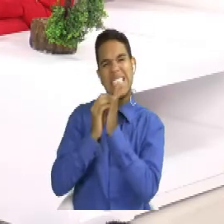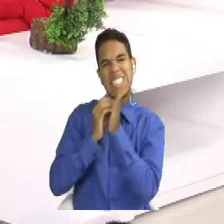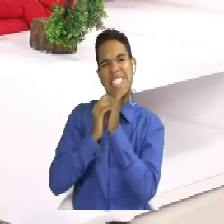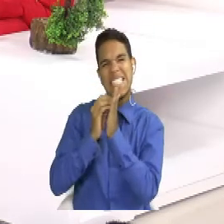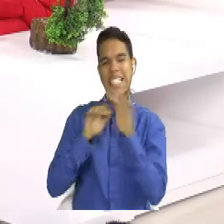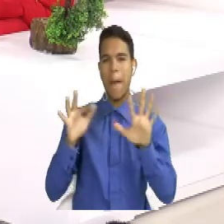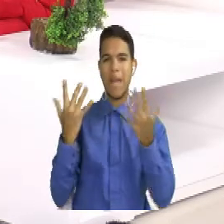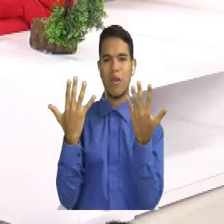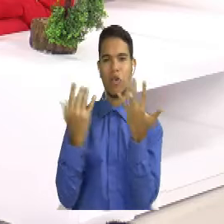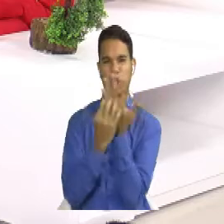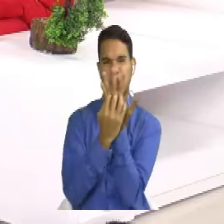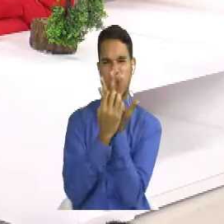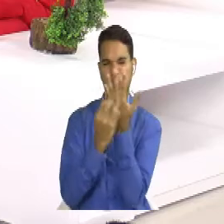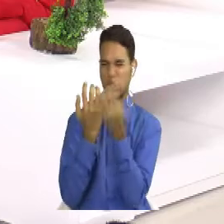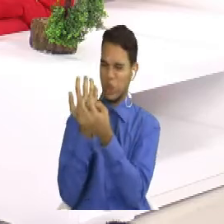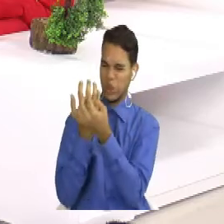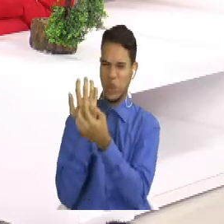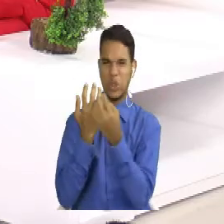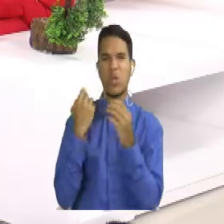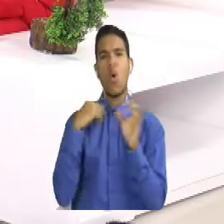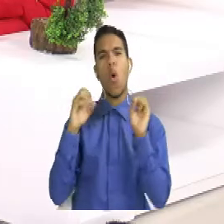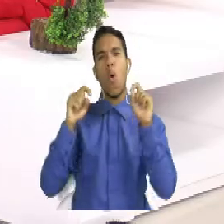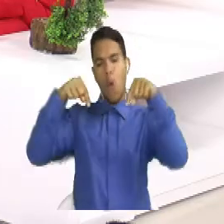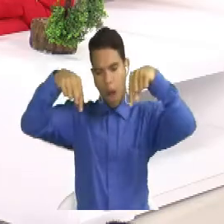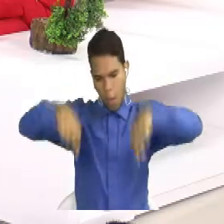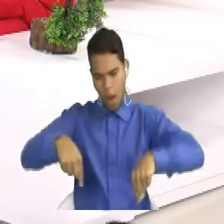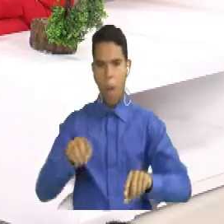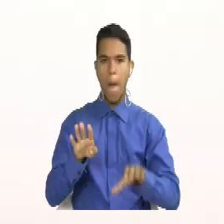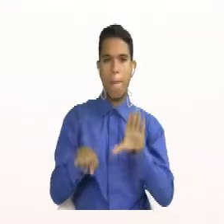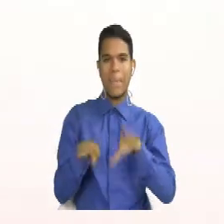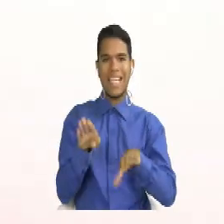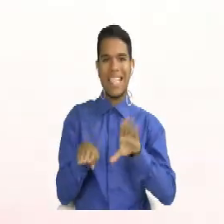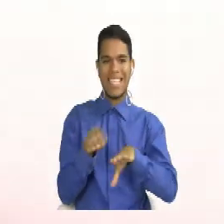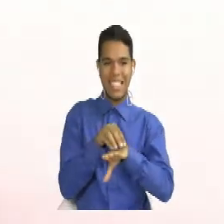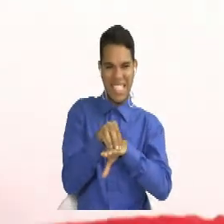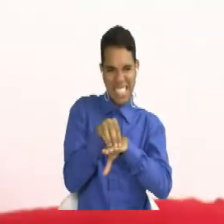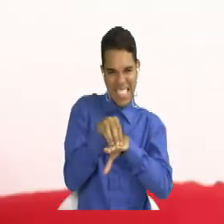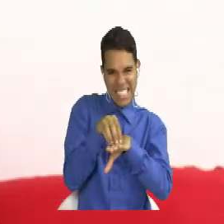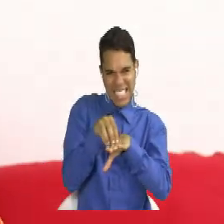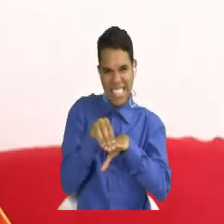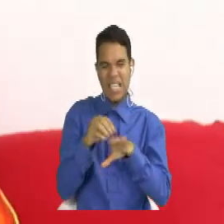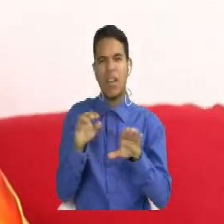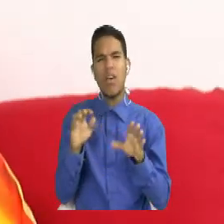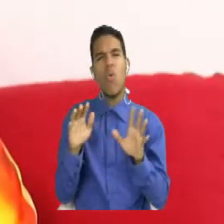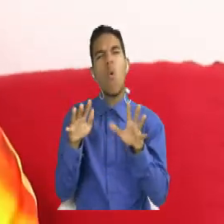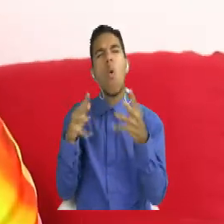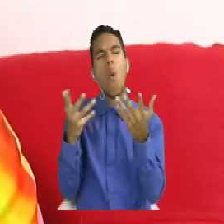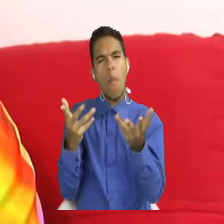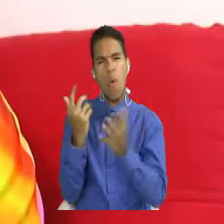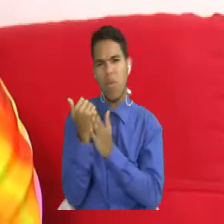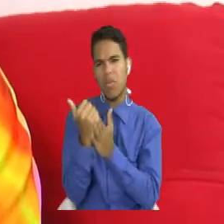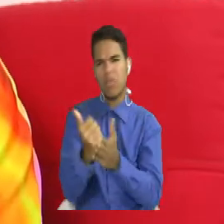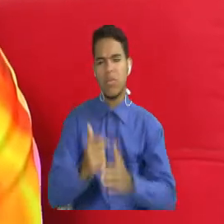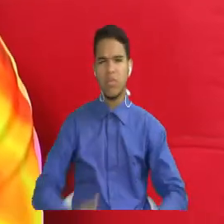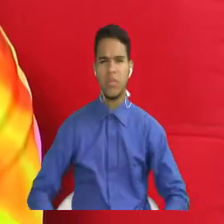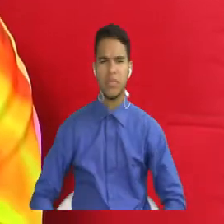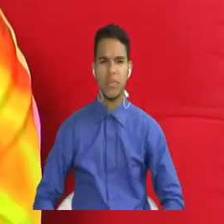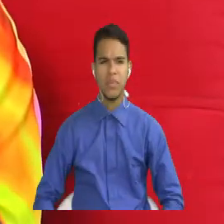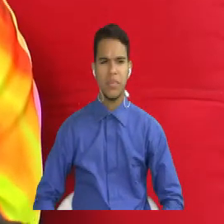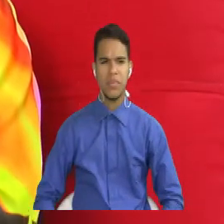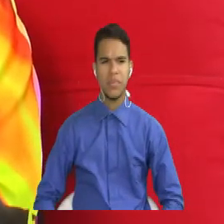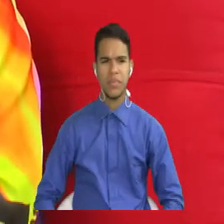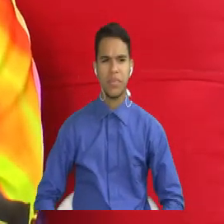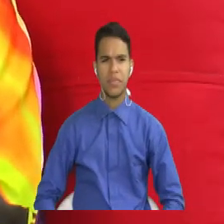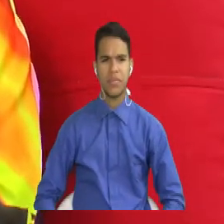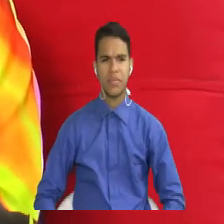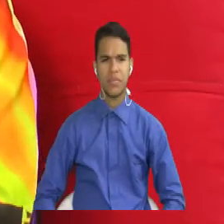cuerpo. Pues bueno, eso se sale un poquito de lo que es lo mío, la parte estética. Esto es algo ya, pues los hongos y este